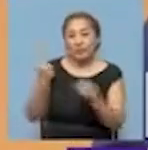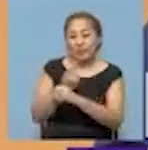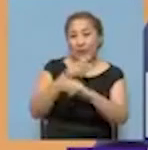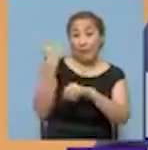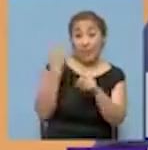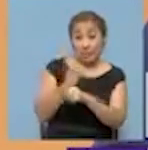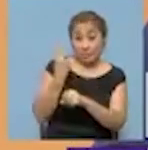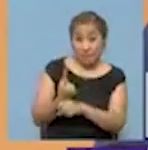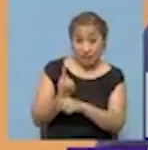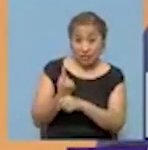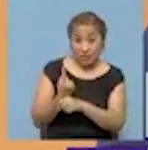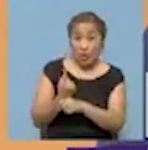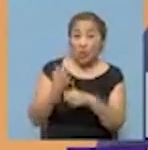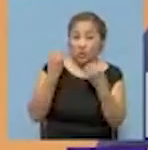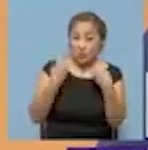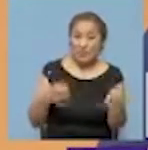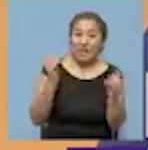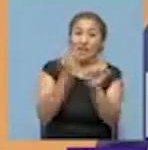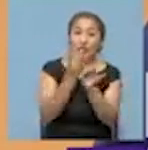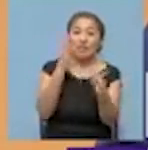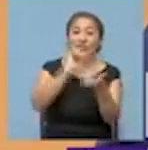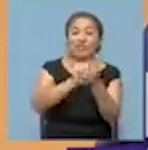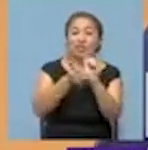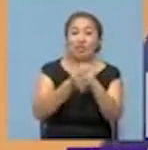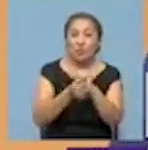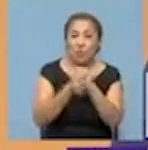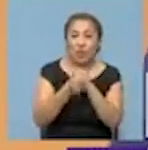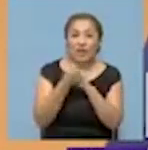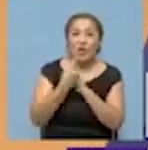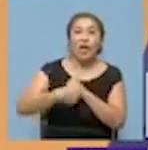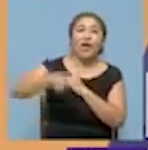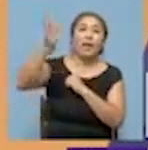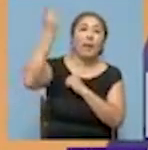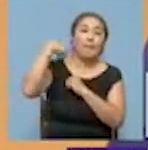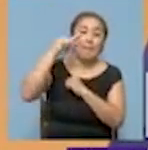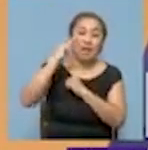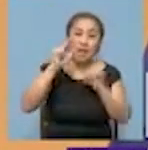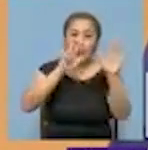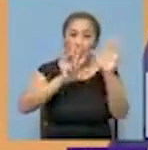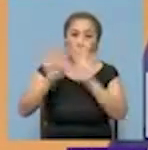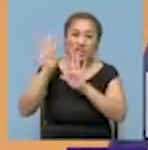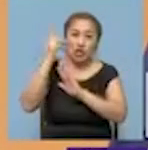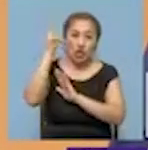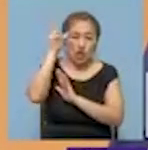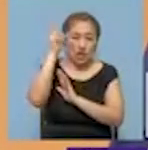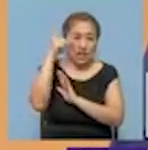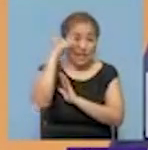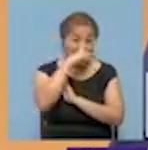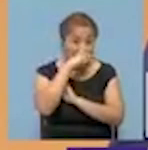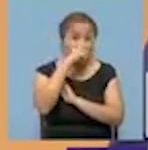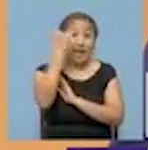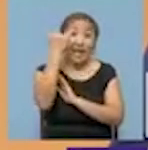mente cuando se establece en la educación sexual esto se remonta a 1987 cuando el canciller caputo